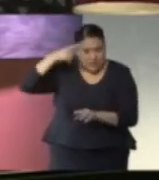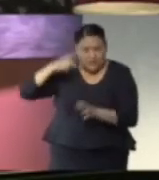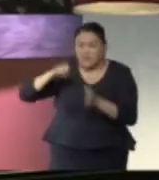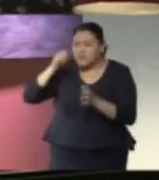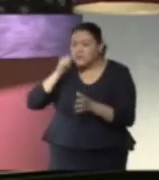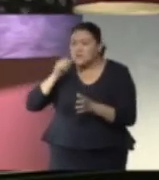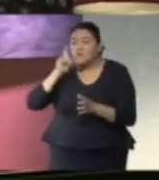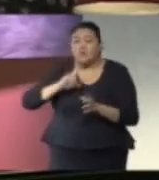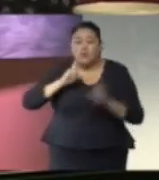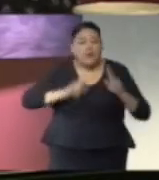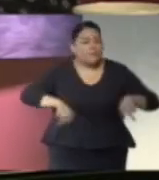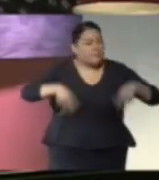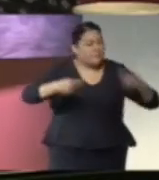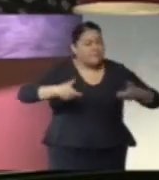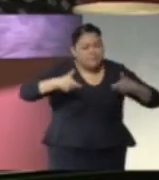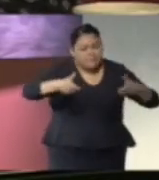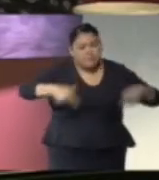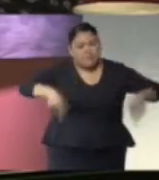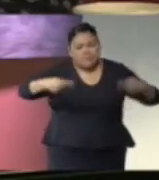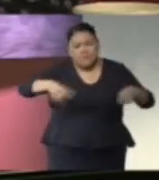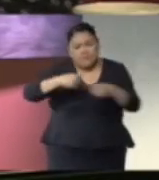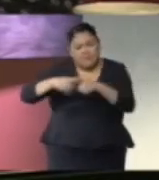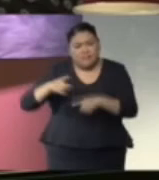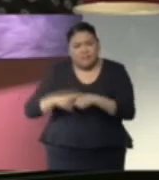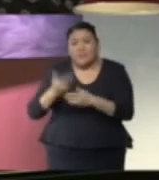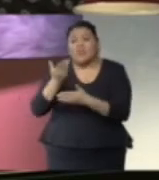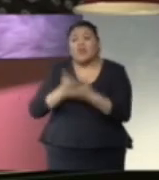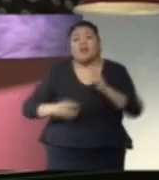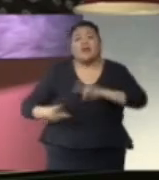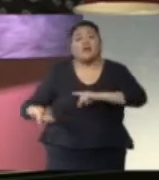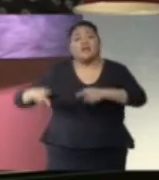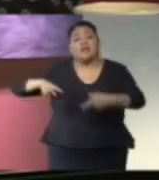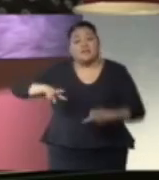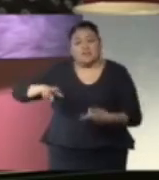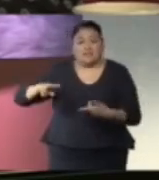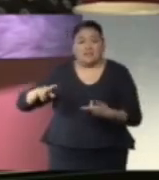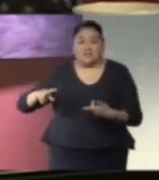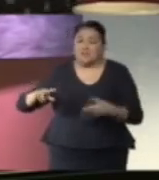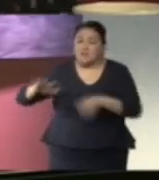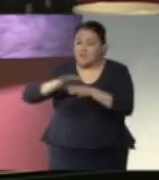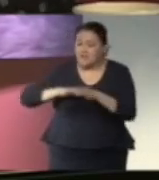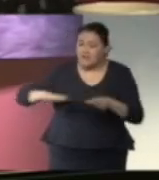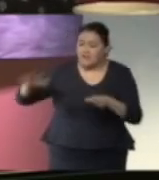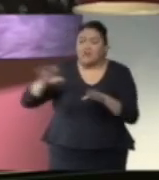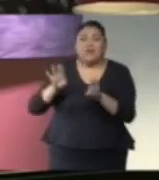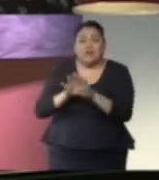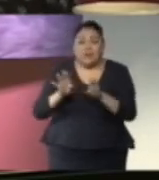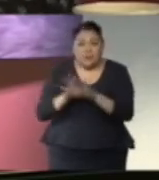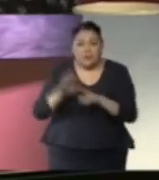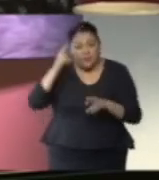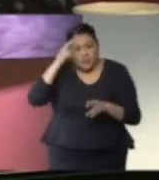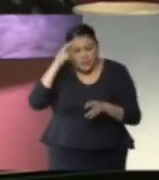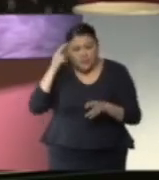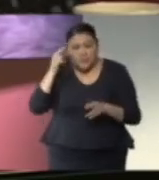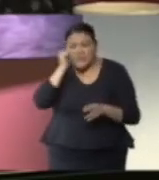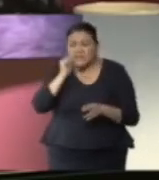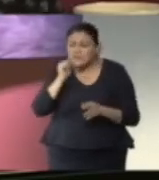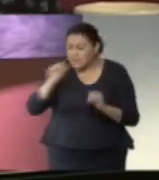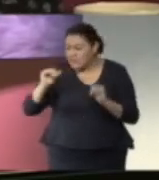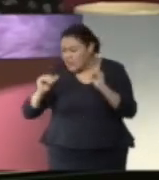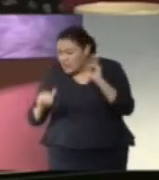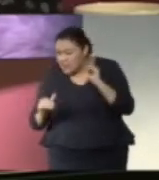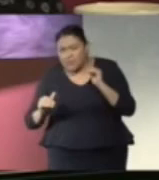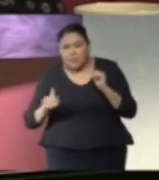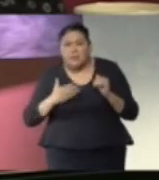de las mujeres. Hoy vemos que los estándares en los que se ha estado calificando las